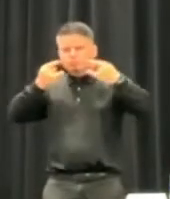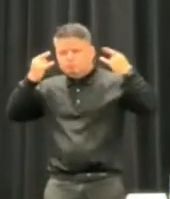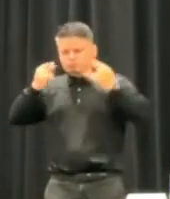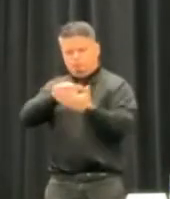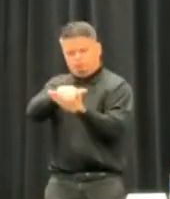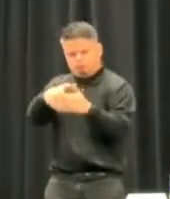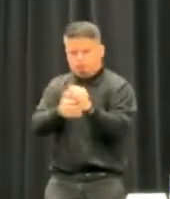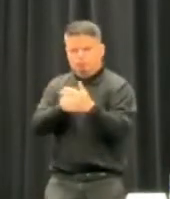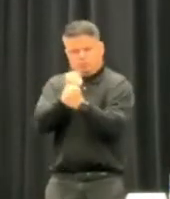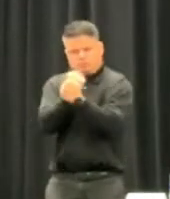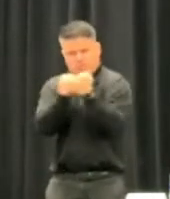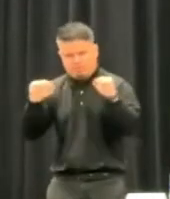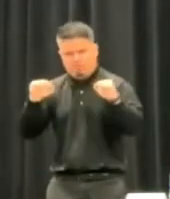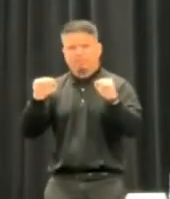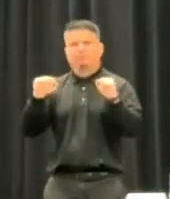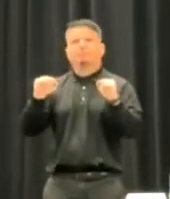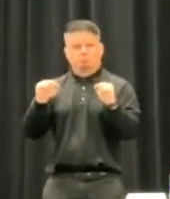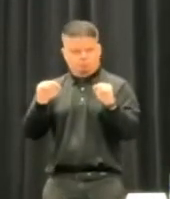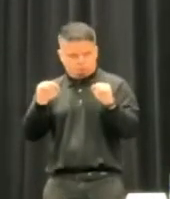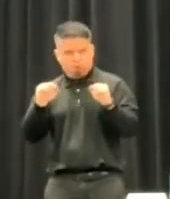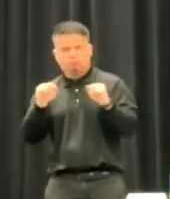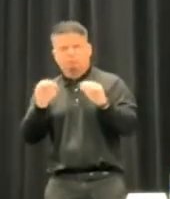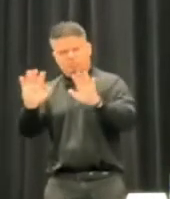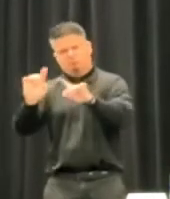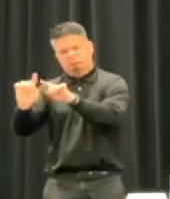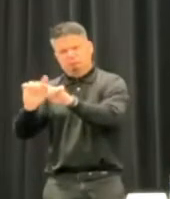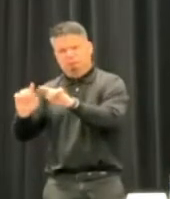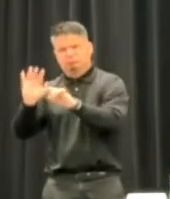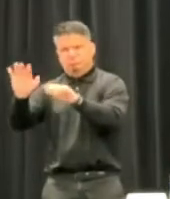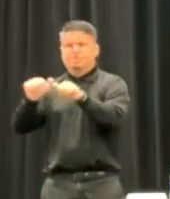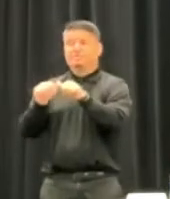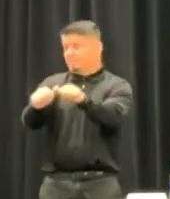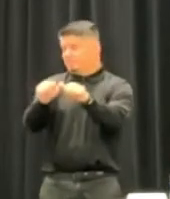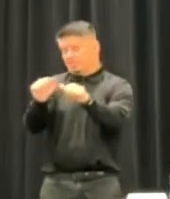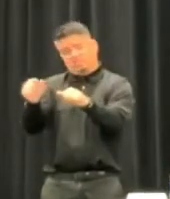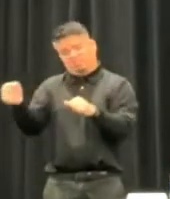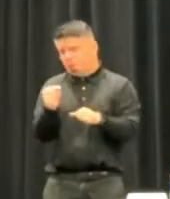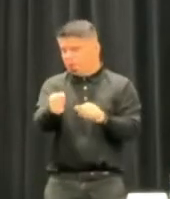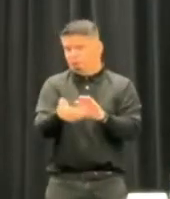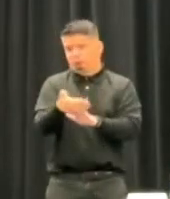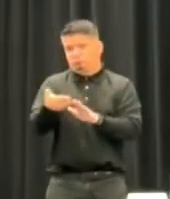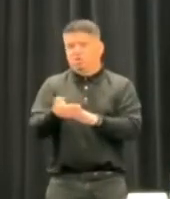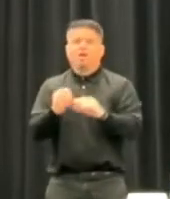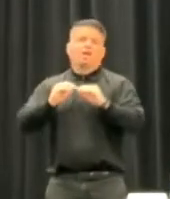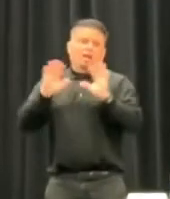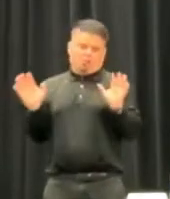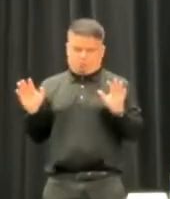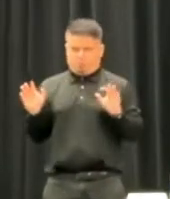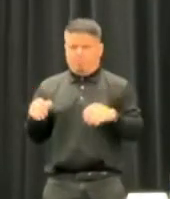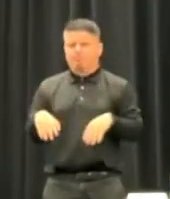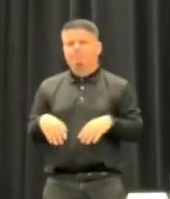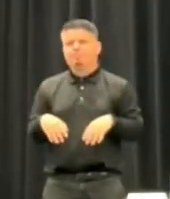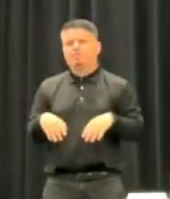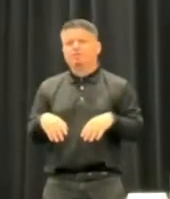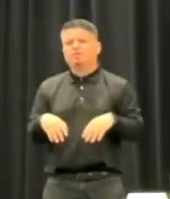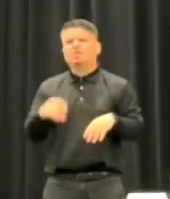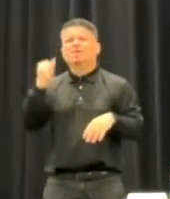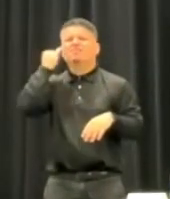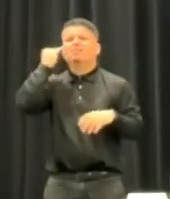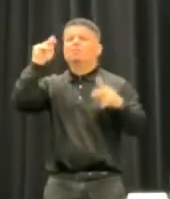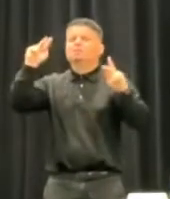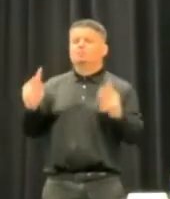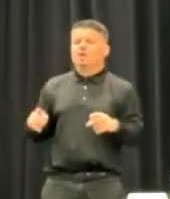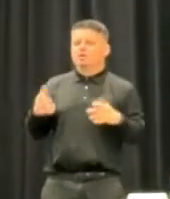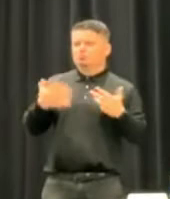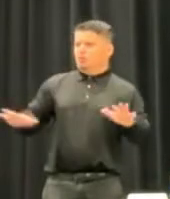y de prevención y exponer obviamente que cualquier empleado que tenga una condición de